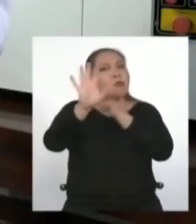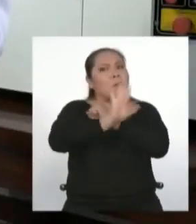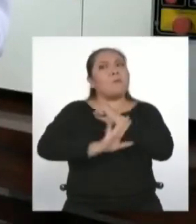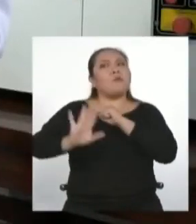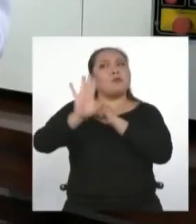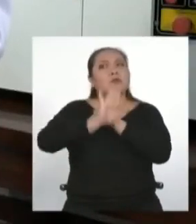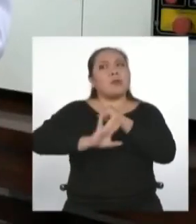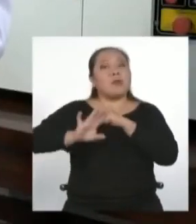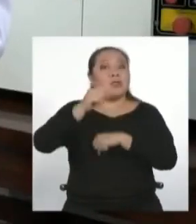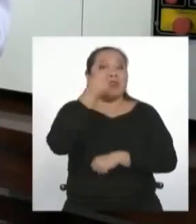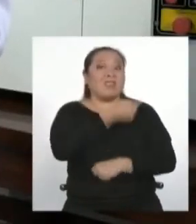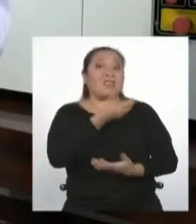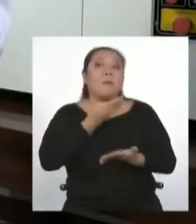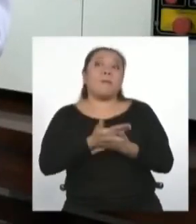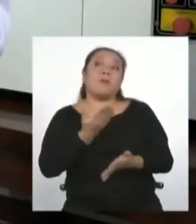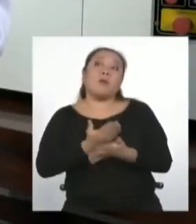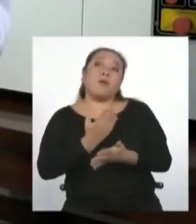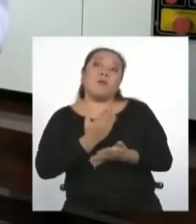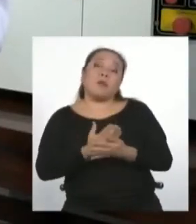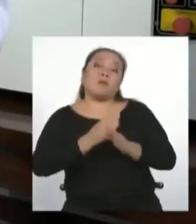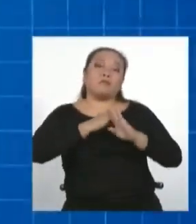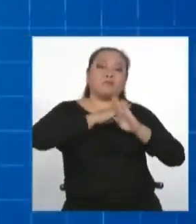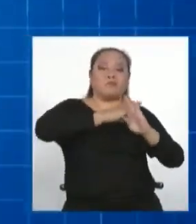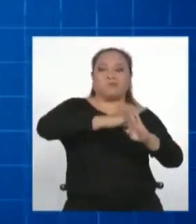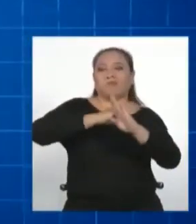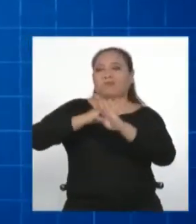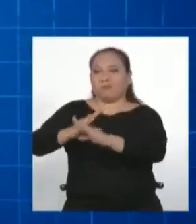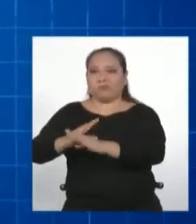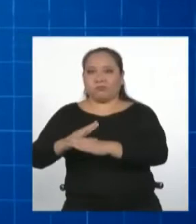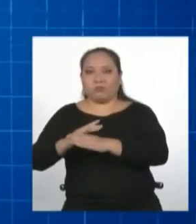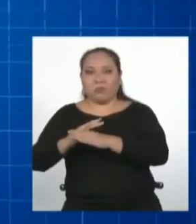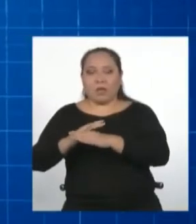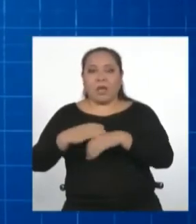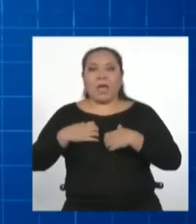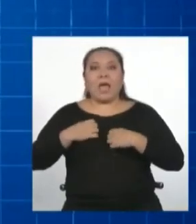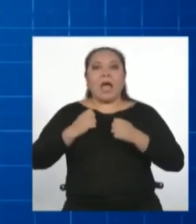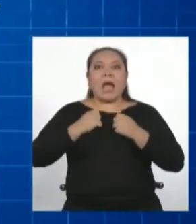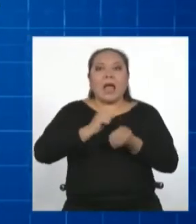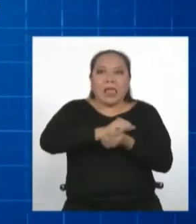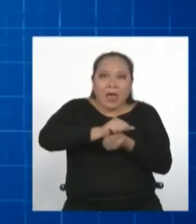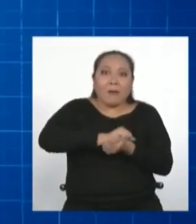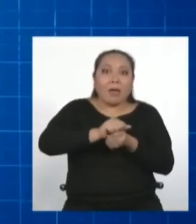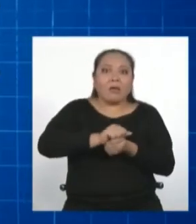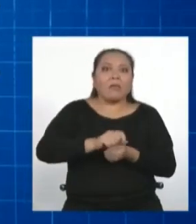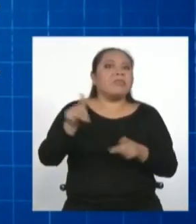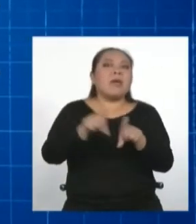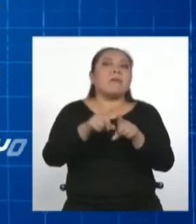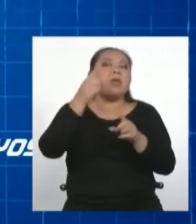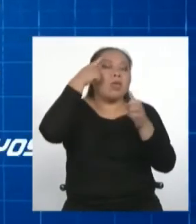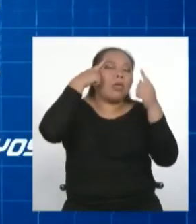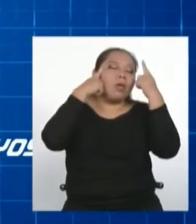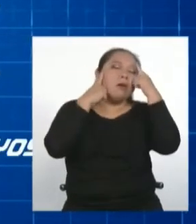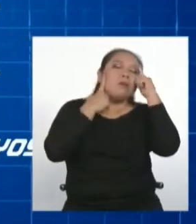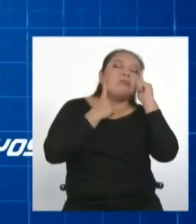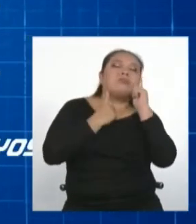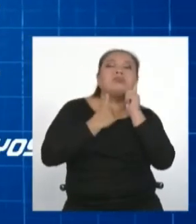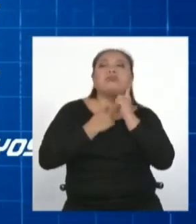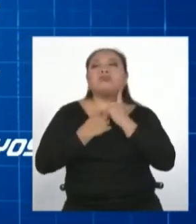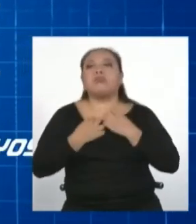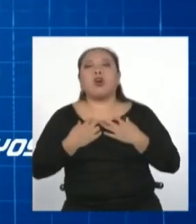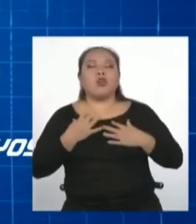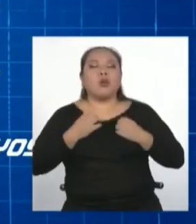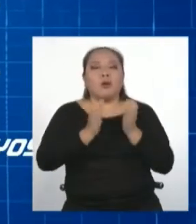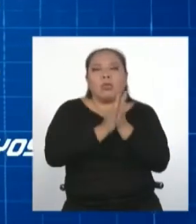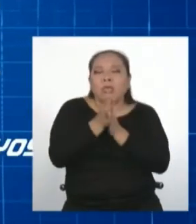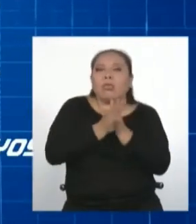está evaluado para evaluar la resistencia al lavado, sino también tiene resistencia al sudor, resistencia al frote y también a